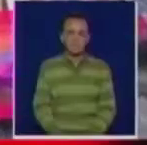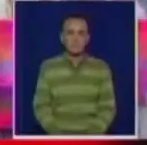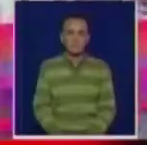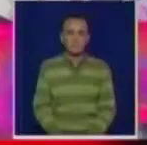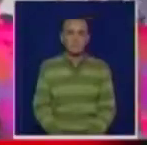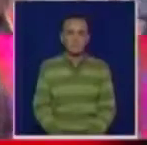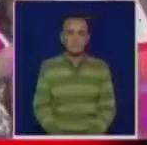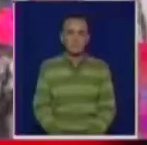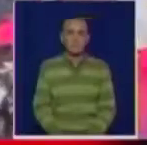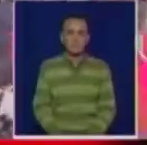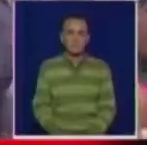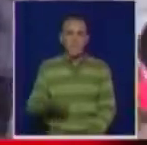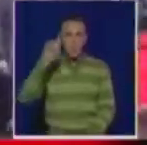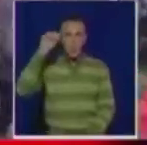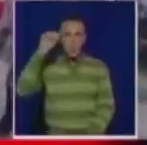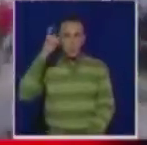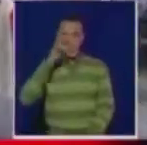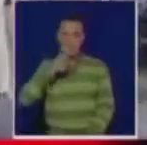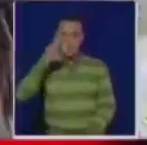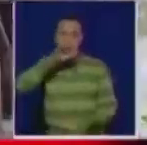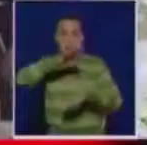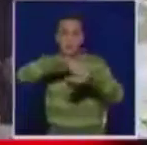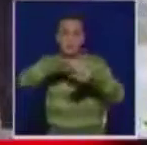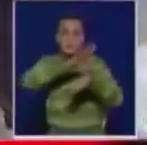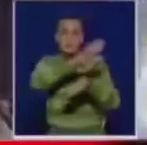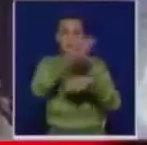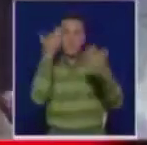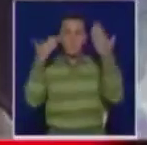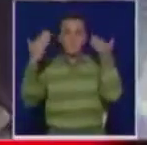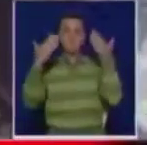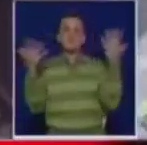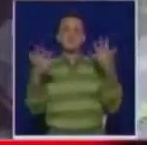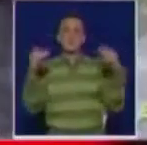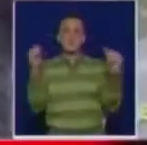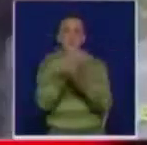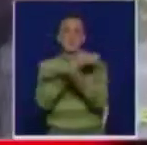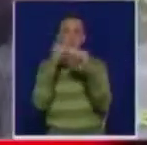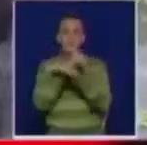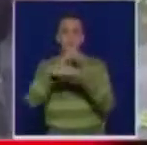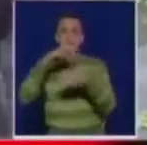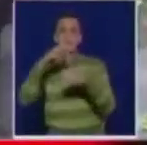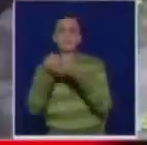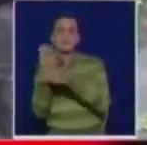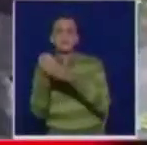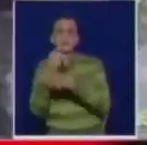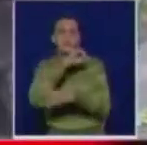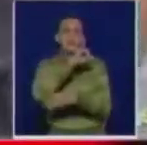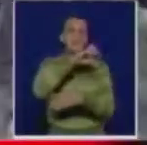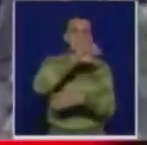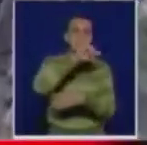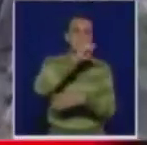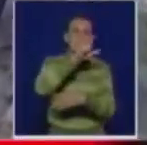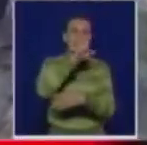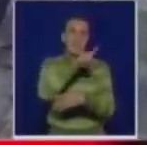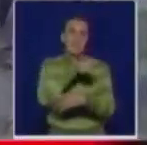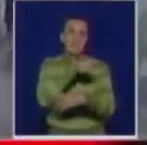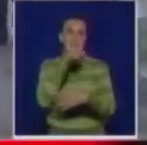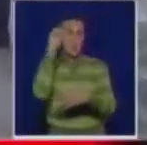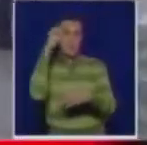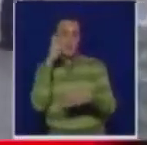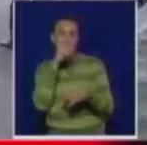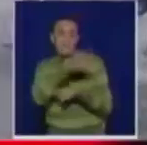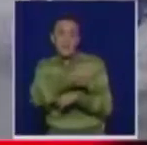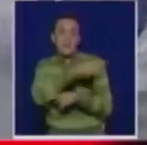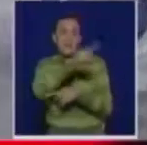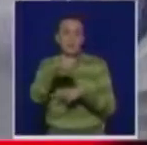Atendiendo el llamado del Gobierno Nacional, los campesinos que se encuentran ubicados en la vía entre Pasto y Piales decidieron quitar las piedras y barricadas mientras el